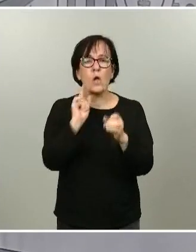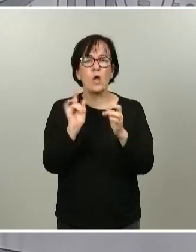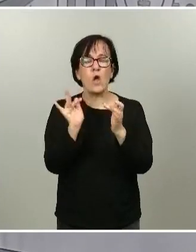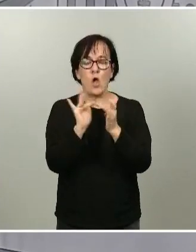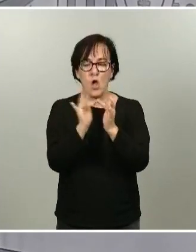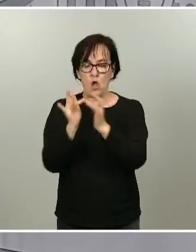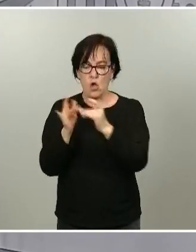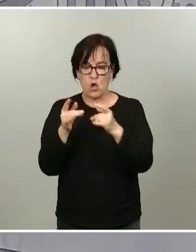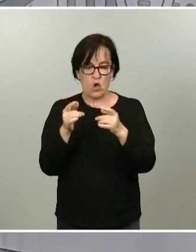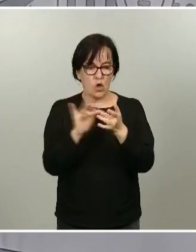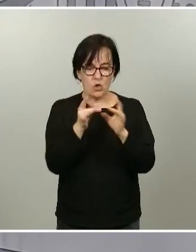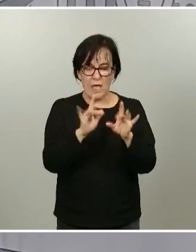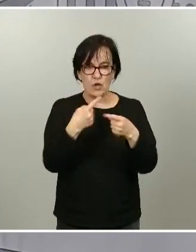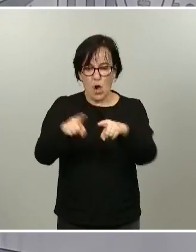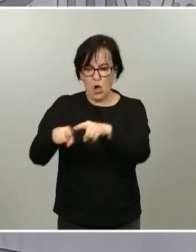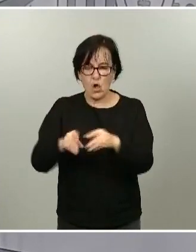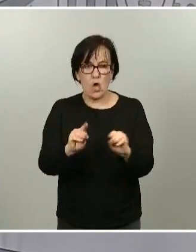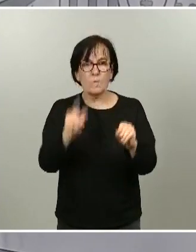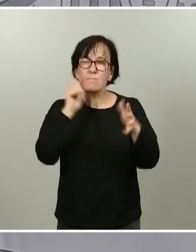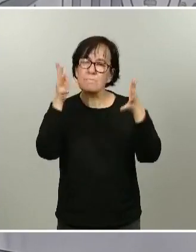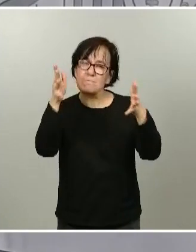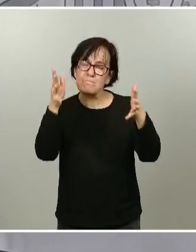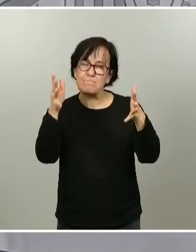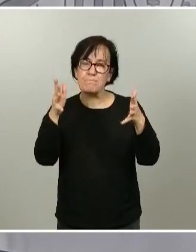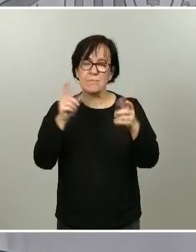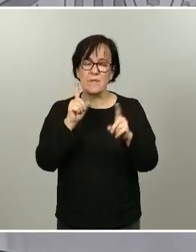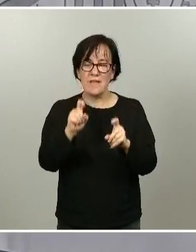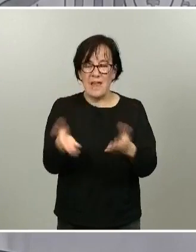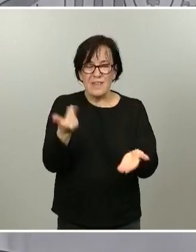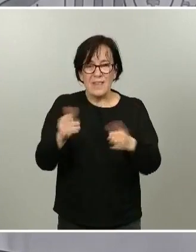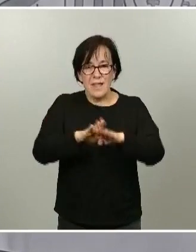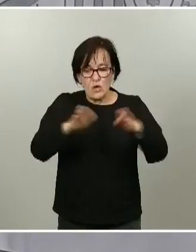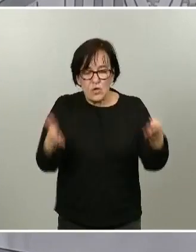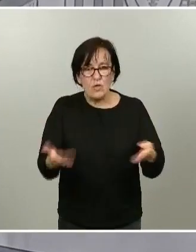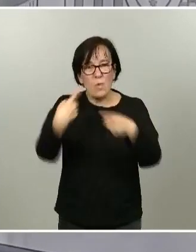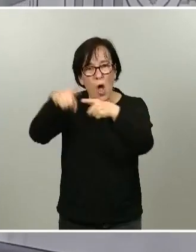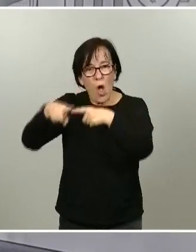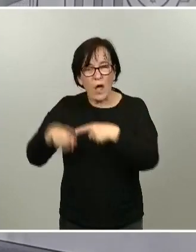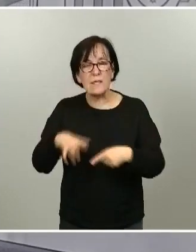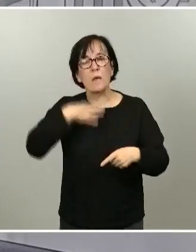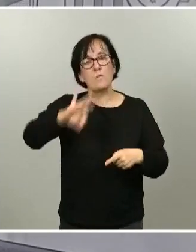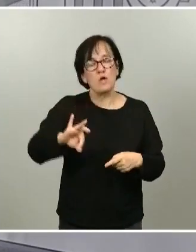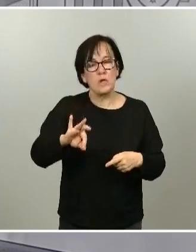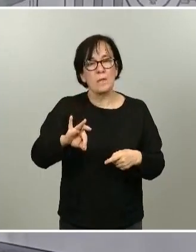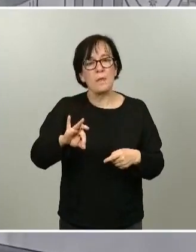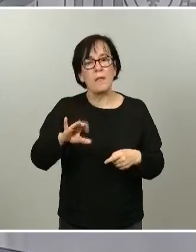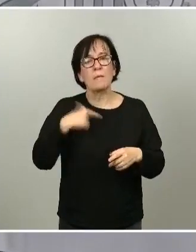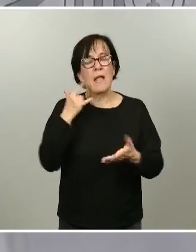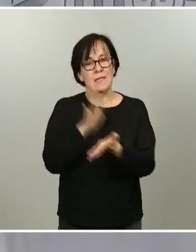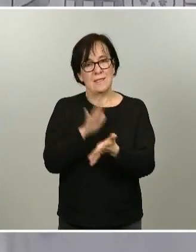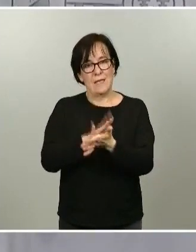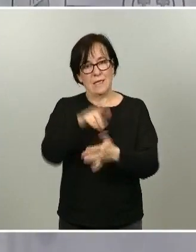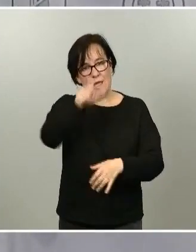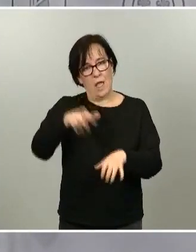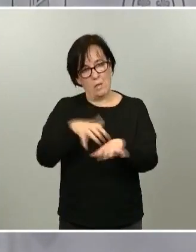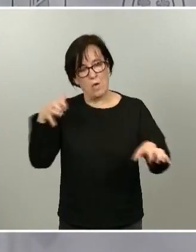Sin embargo, mantiene su recomendación a favor de la desinfección de superficies y objetos siempre que sea posible para tranquilidad de la población. ¿Qué